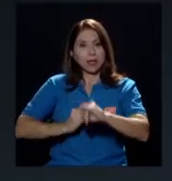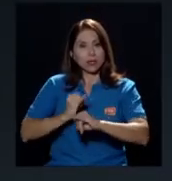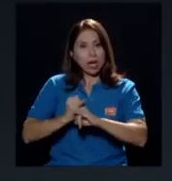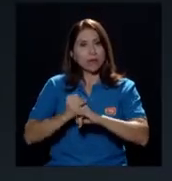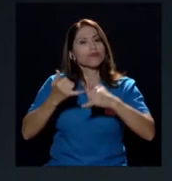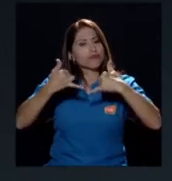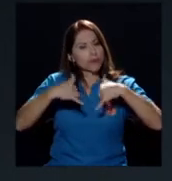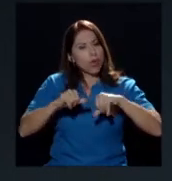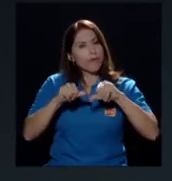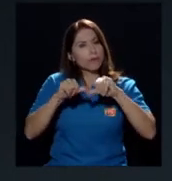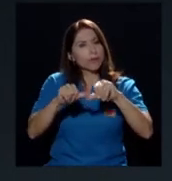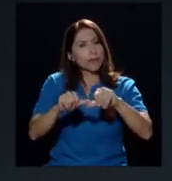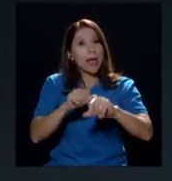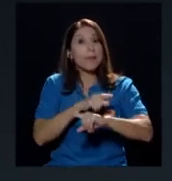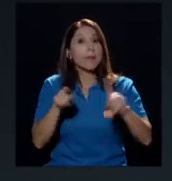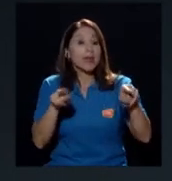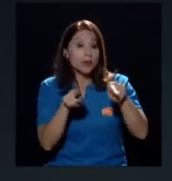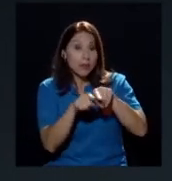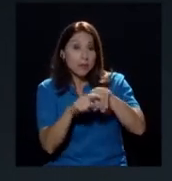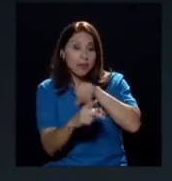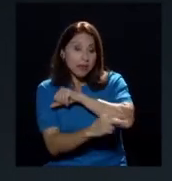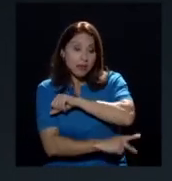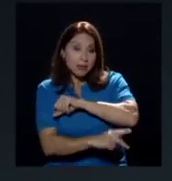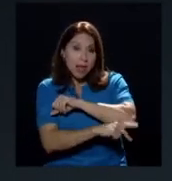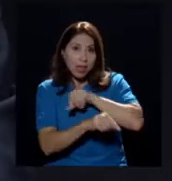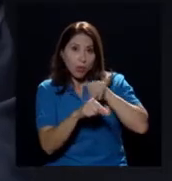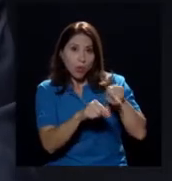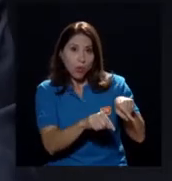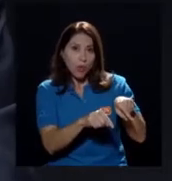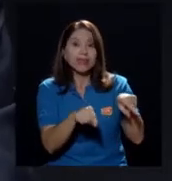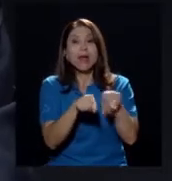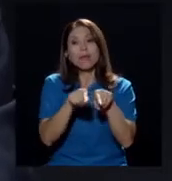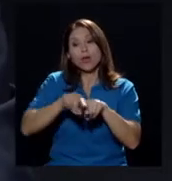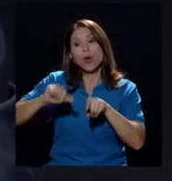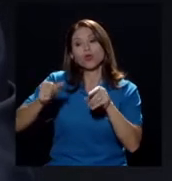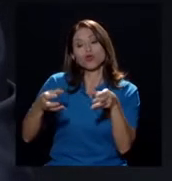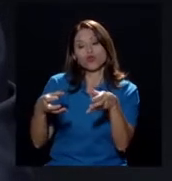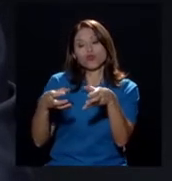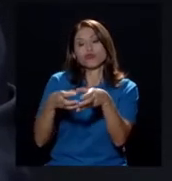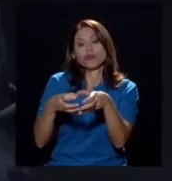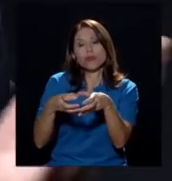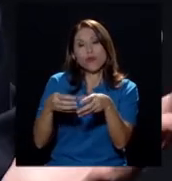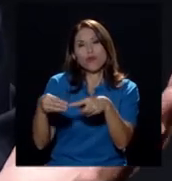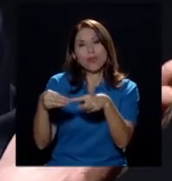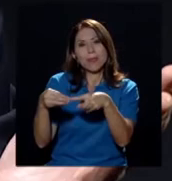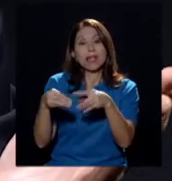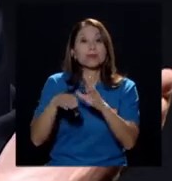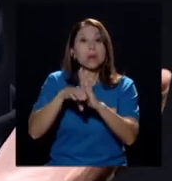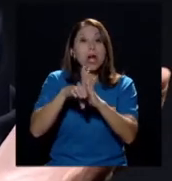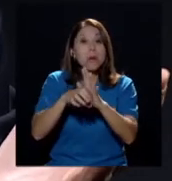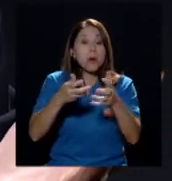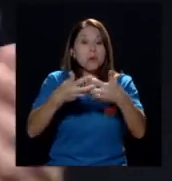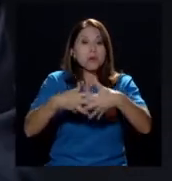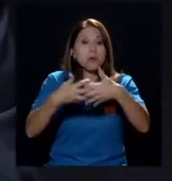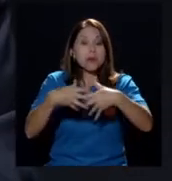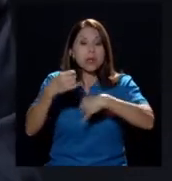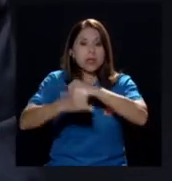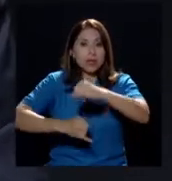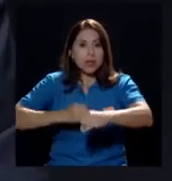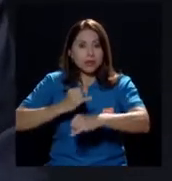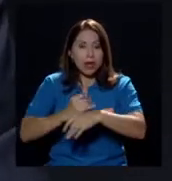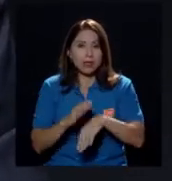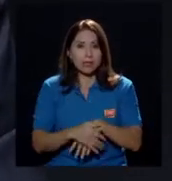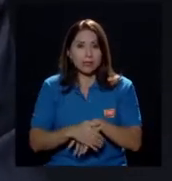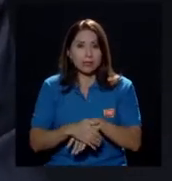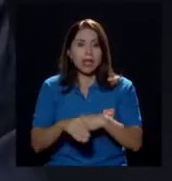además de los estados hay actores que son fundamentales como pueden ser por ejemplo las corporaciones internacionales las